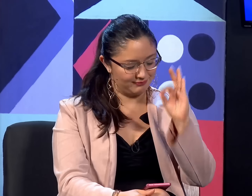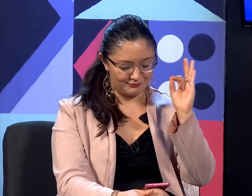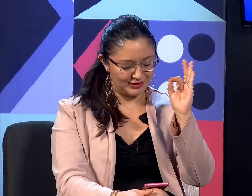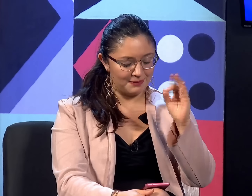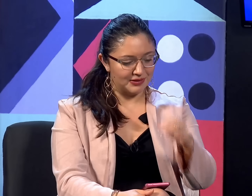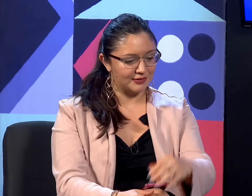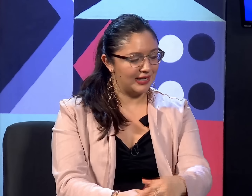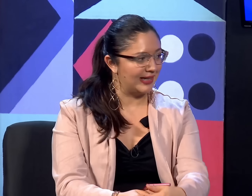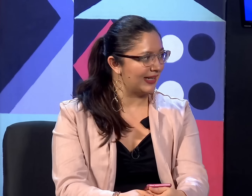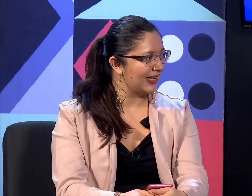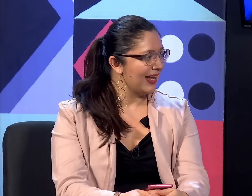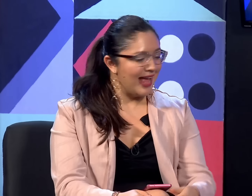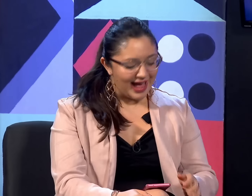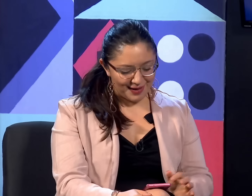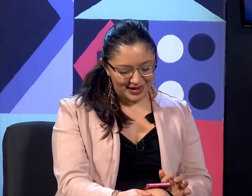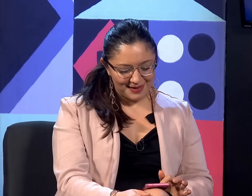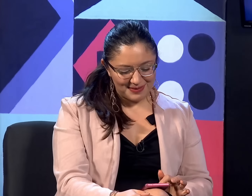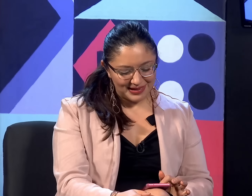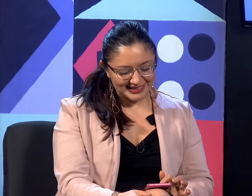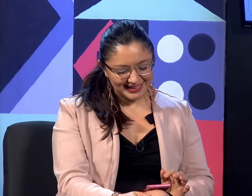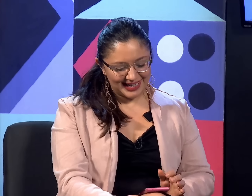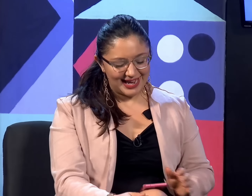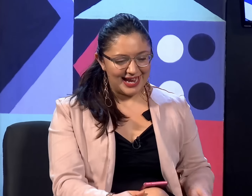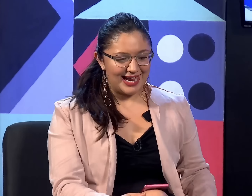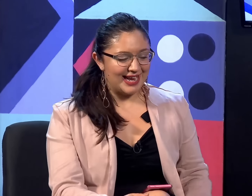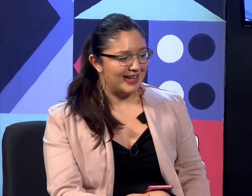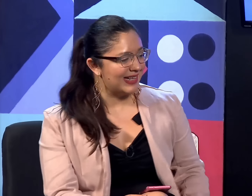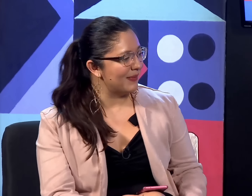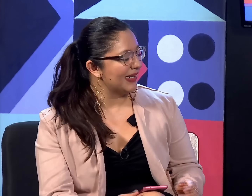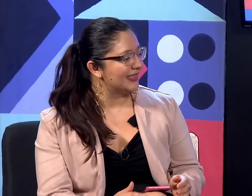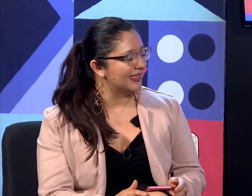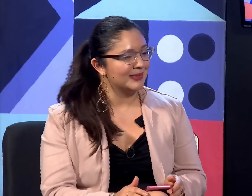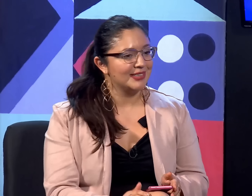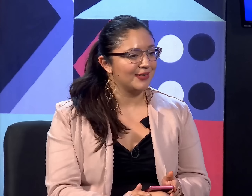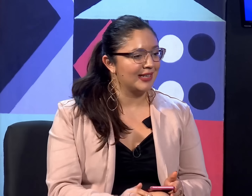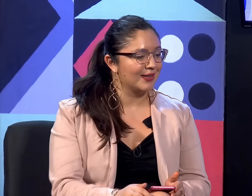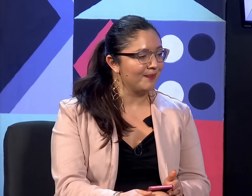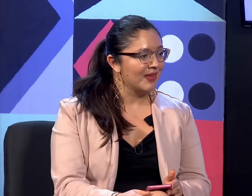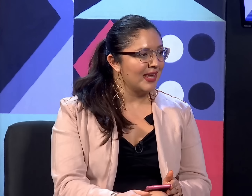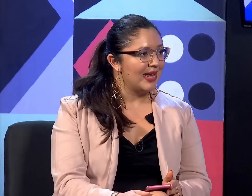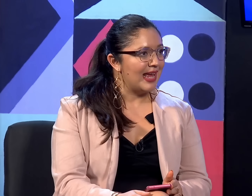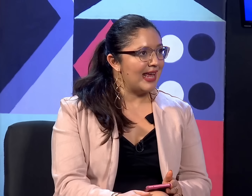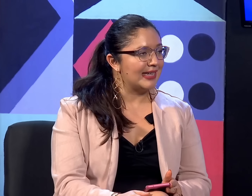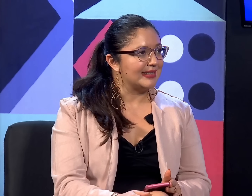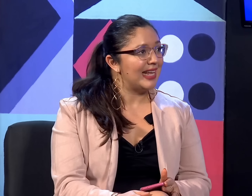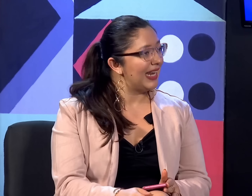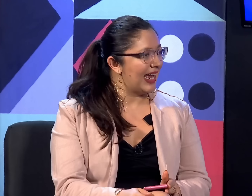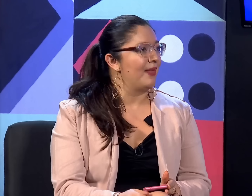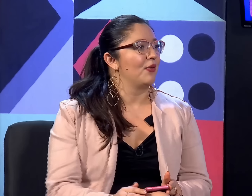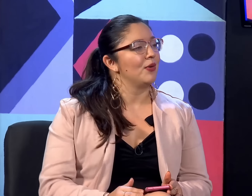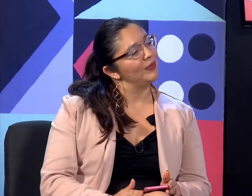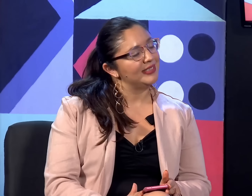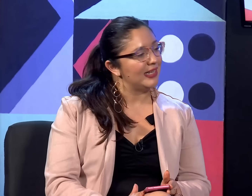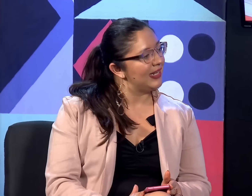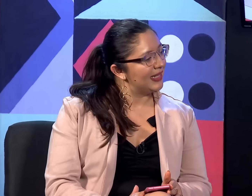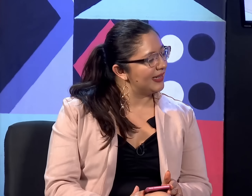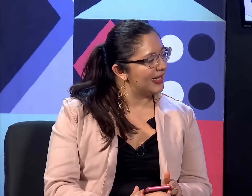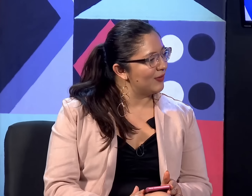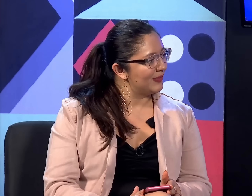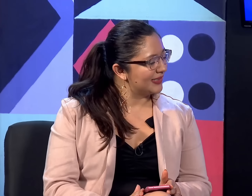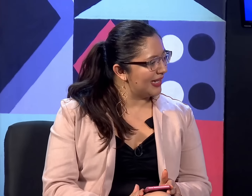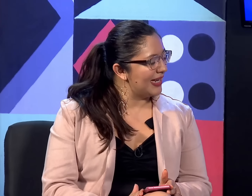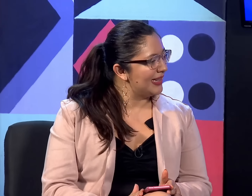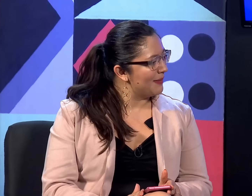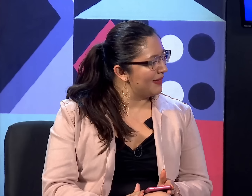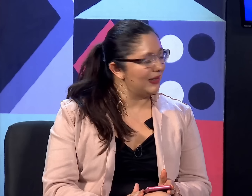persona. gran personalidad. Ahora, me parece que en el tema que estás mencionando es delicado cómo están